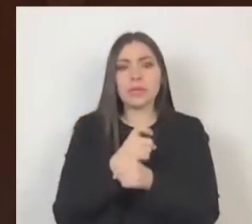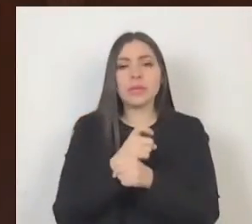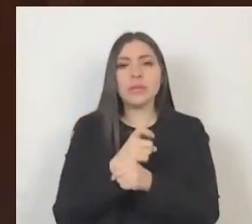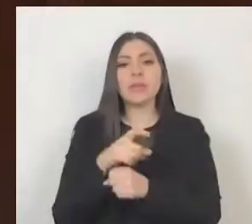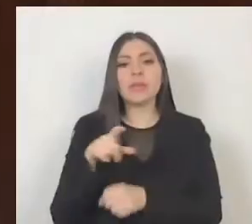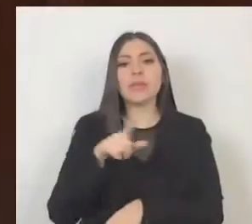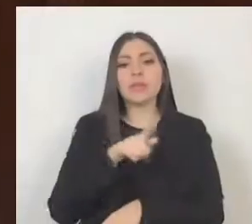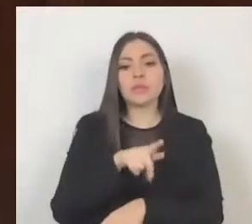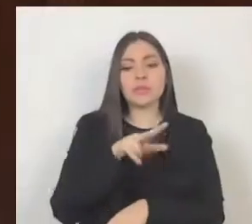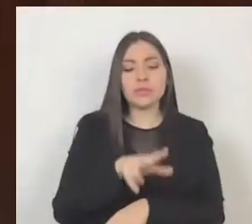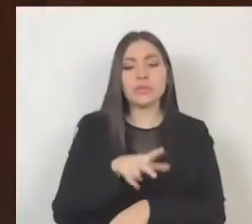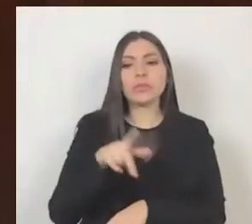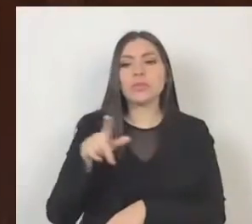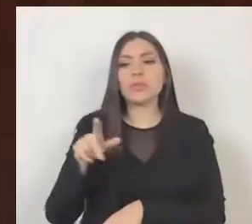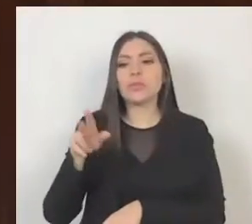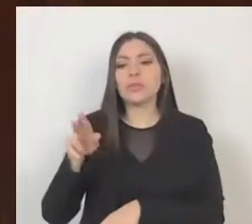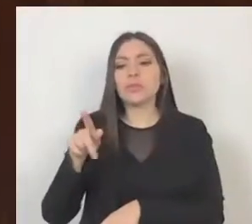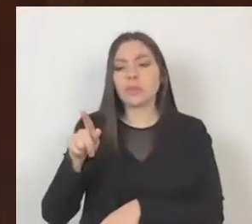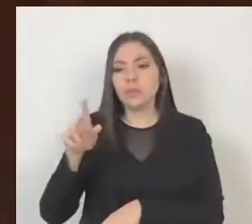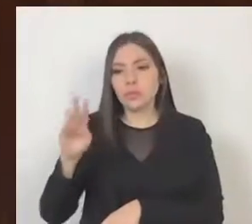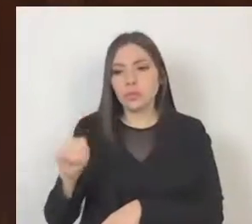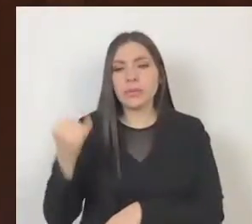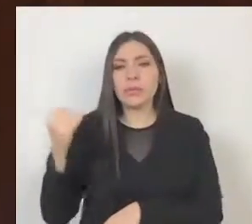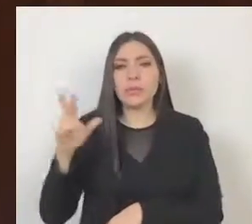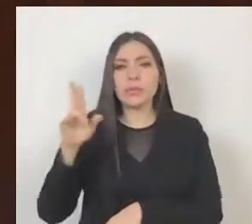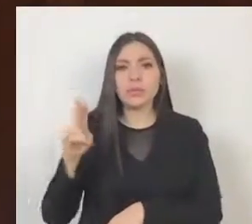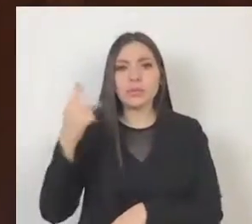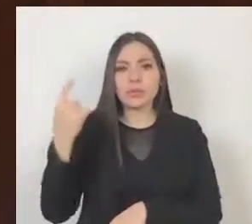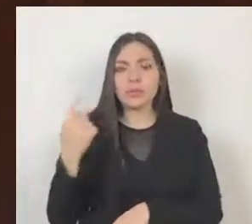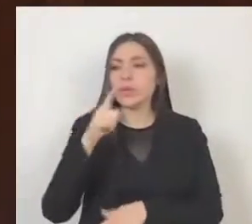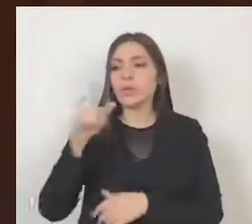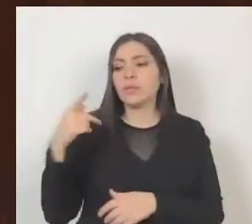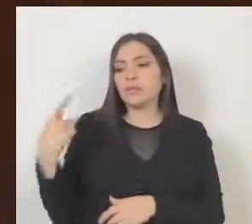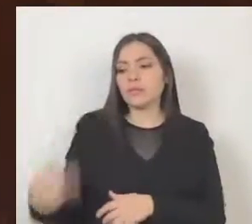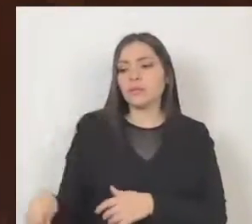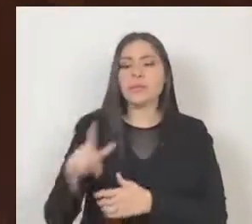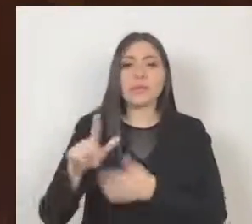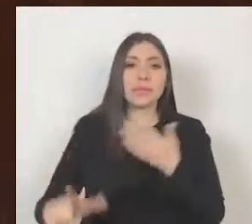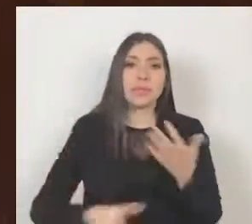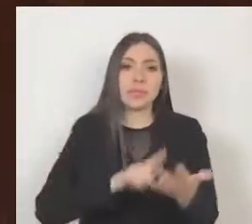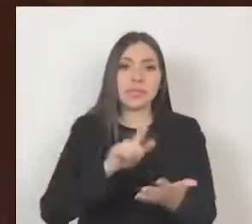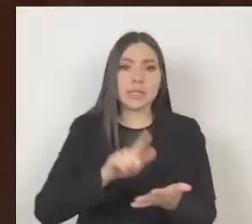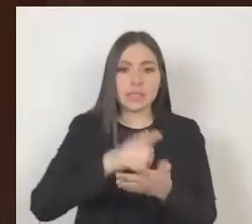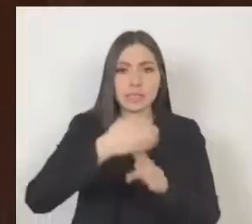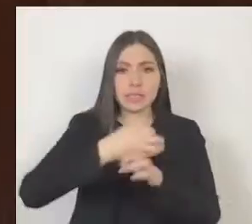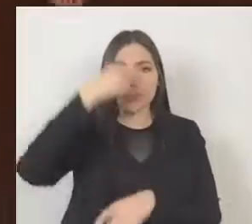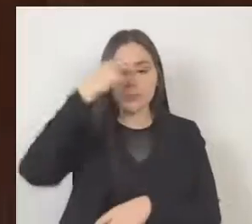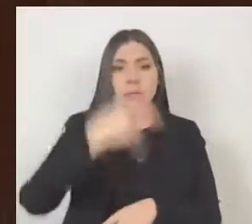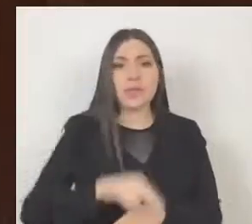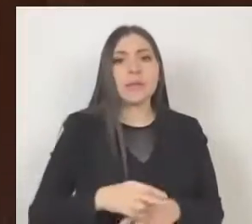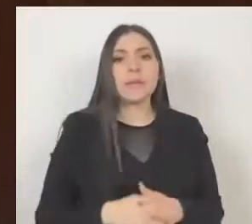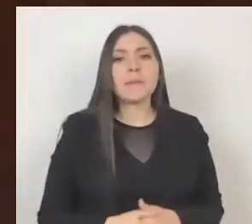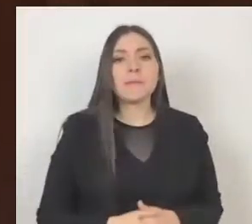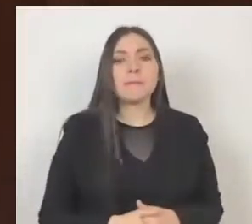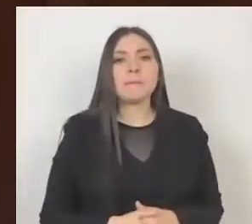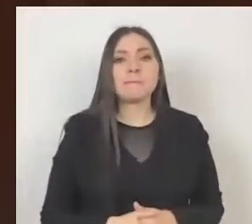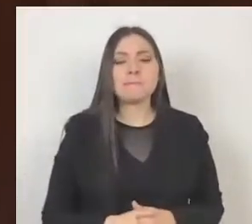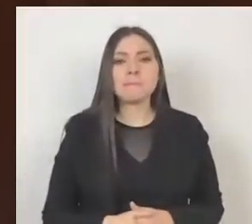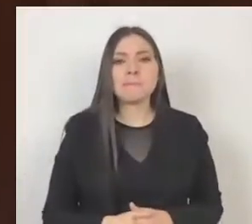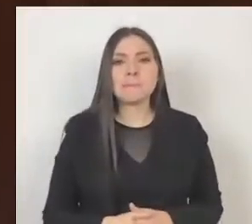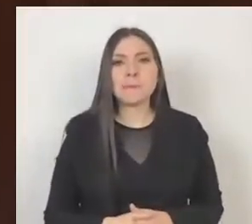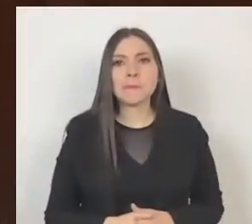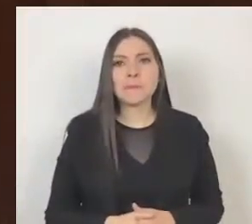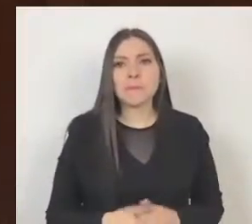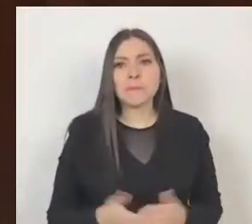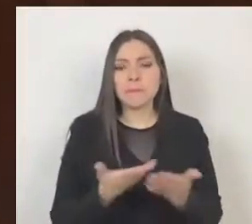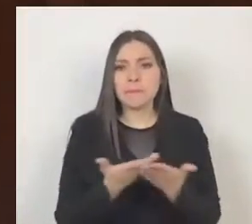y 81 de la Ley Orgánica del Poder Legislativo del Estado Libre y Soberano de México, someto a la consideración de esta